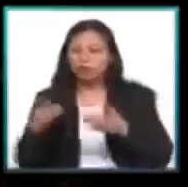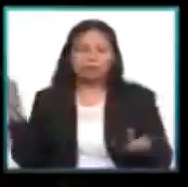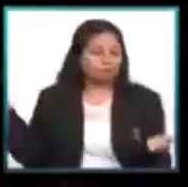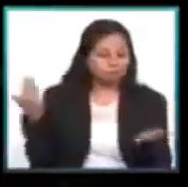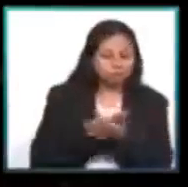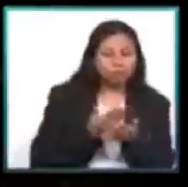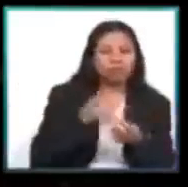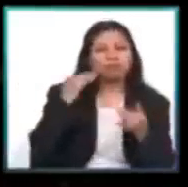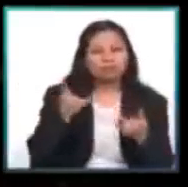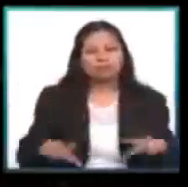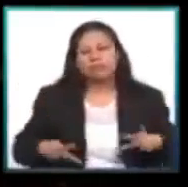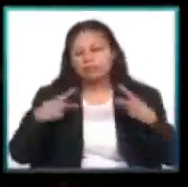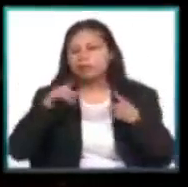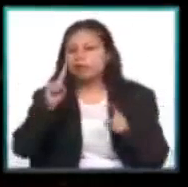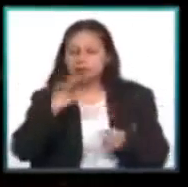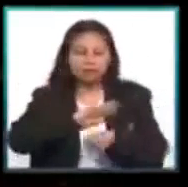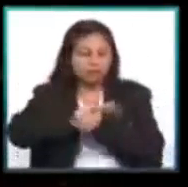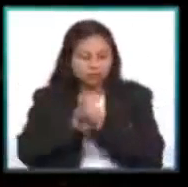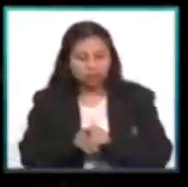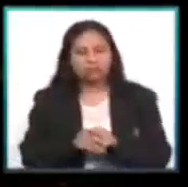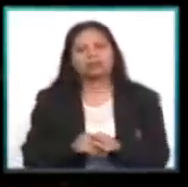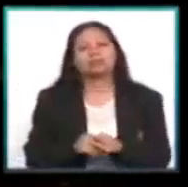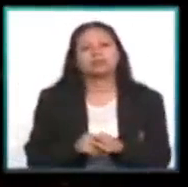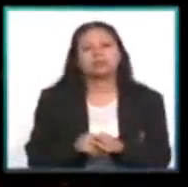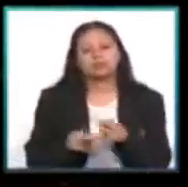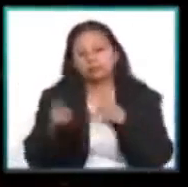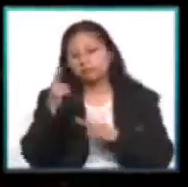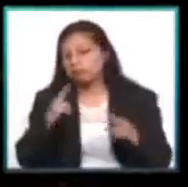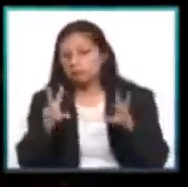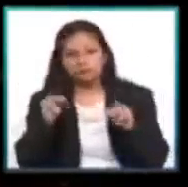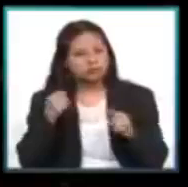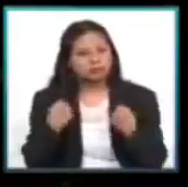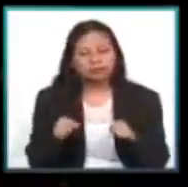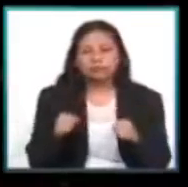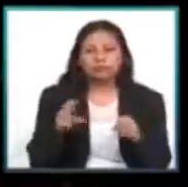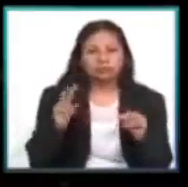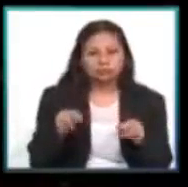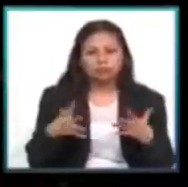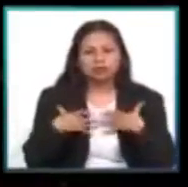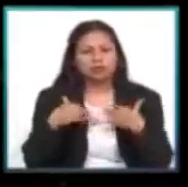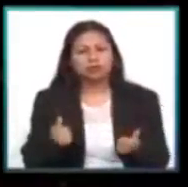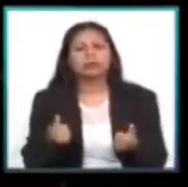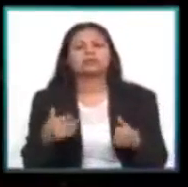azote, ya vivimos una pandemia, los recursos no se ejecutan ni siquiera en salud.